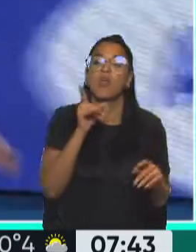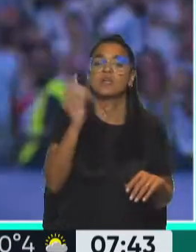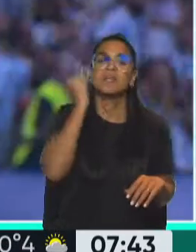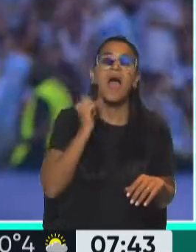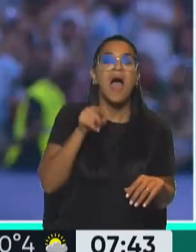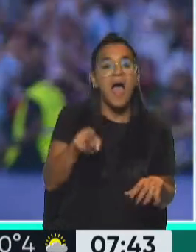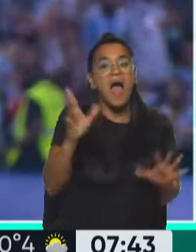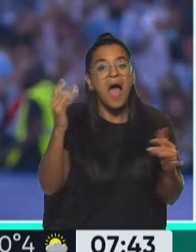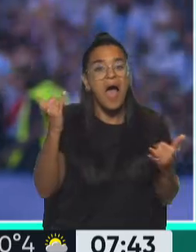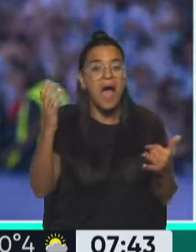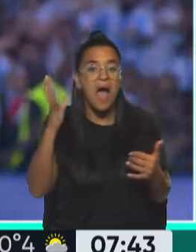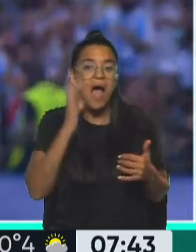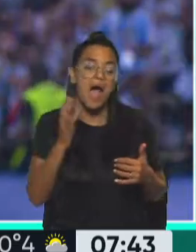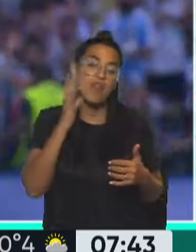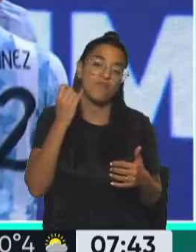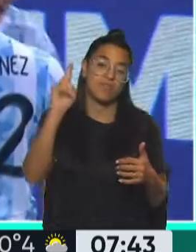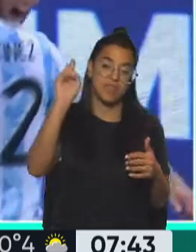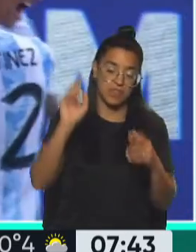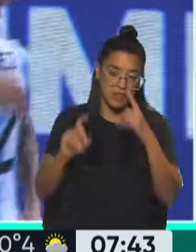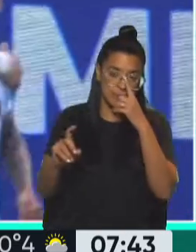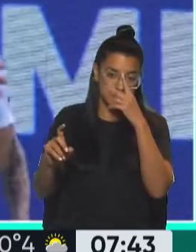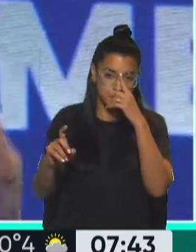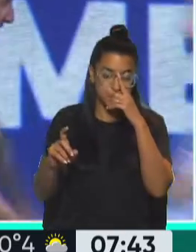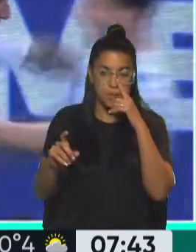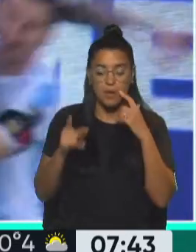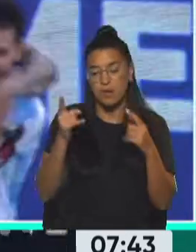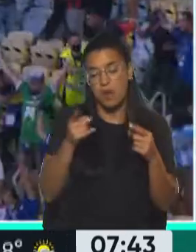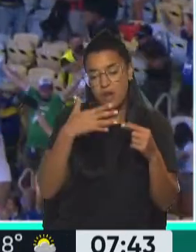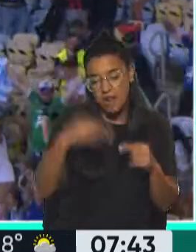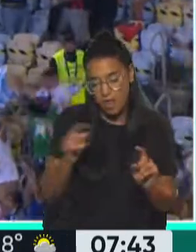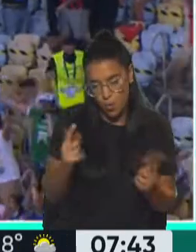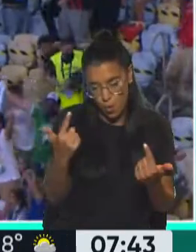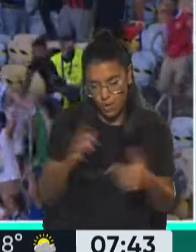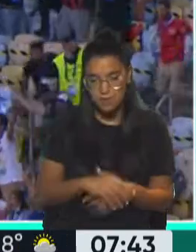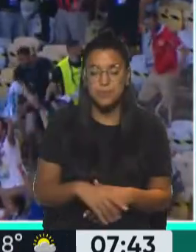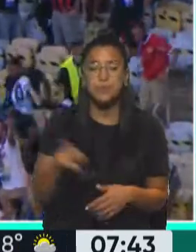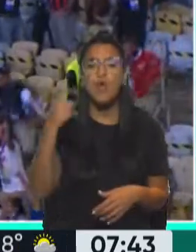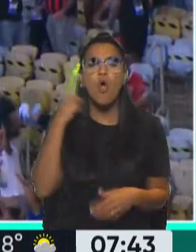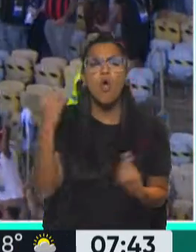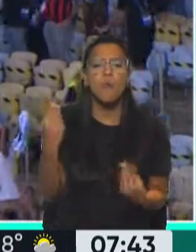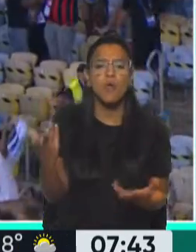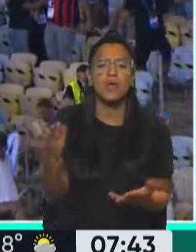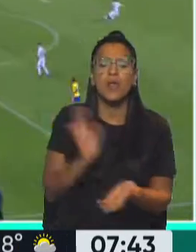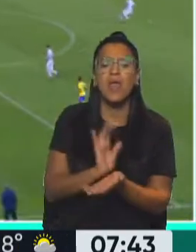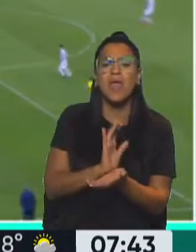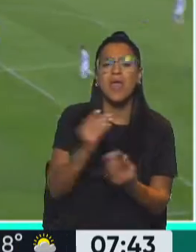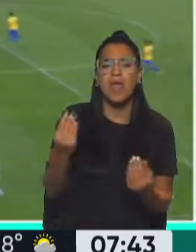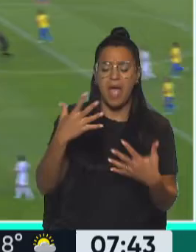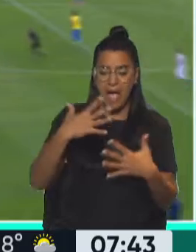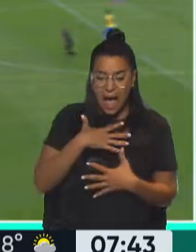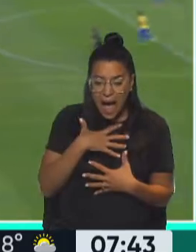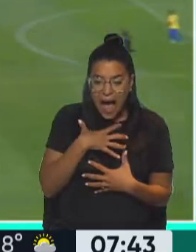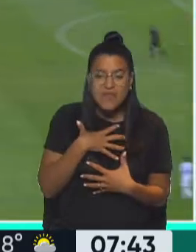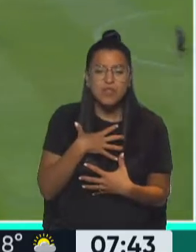estaríamos hablando de algo excepcional. Licenciado, cosa que no sucede. ¿Cómo cree usted que puede llegar a afectar en el ánimo